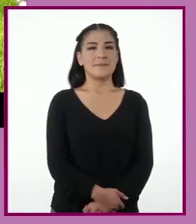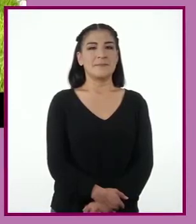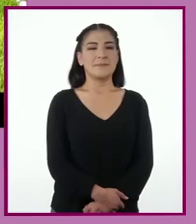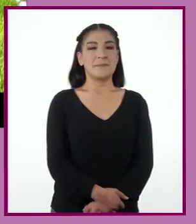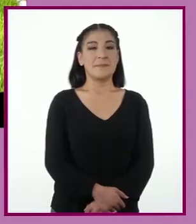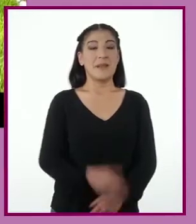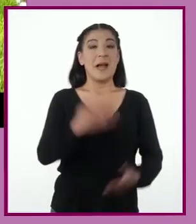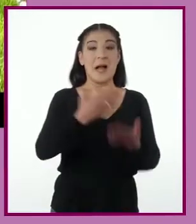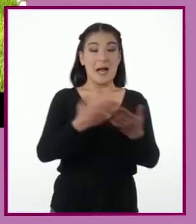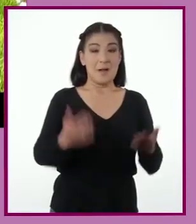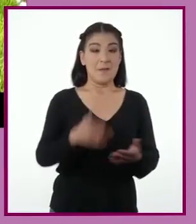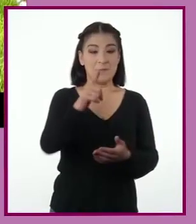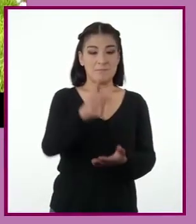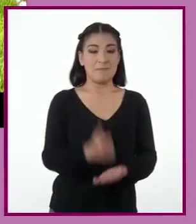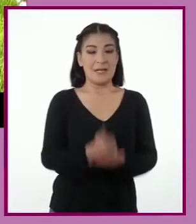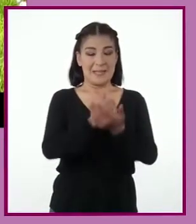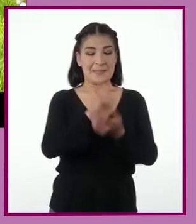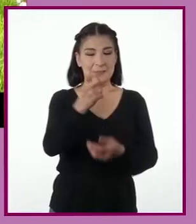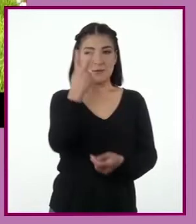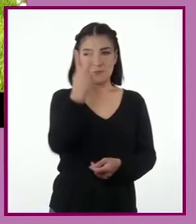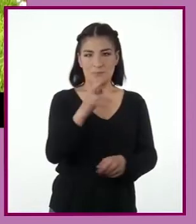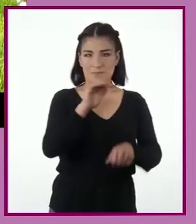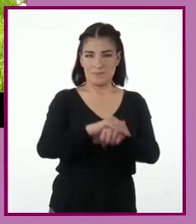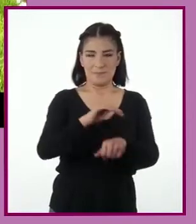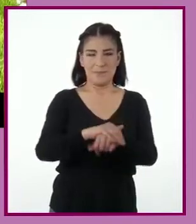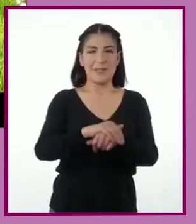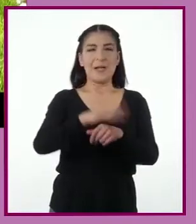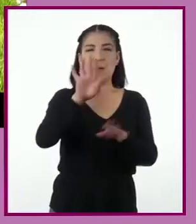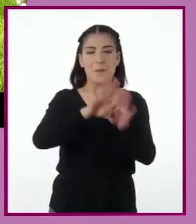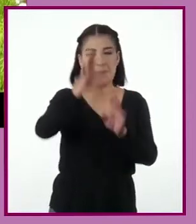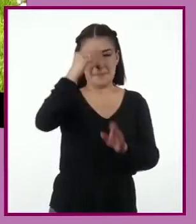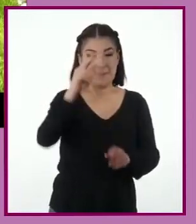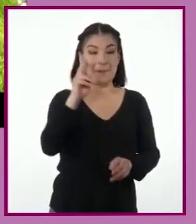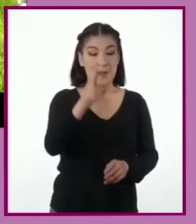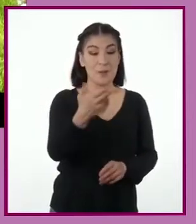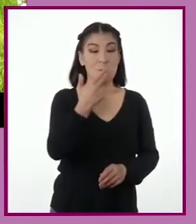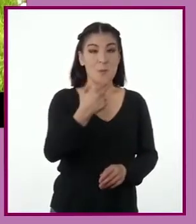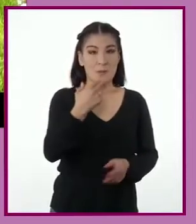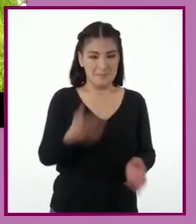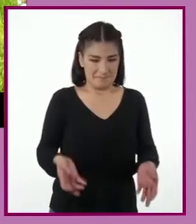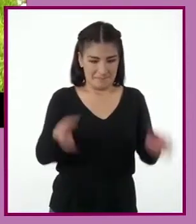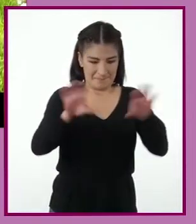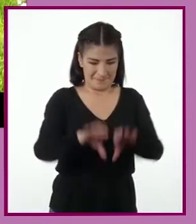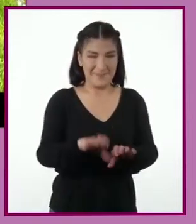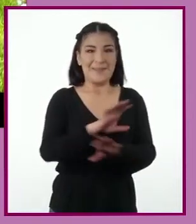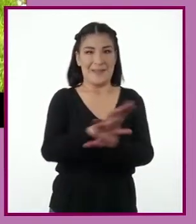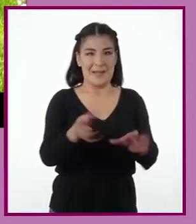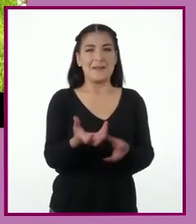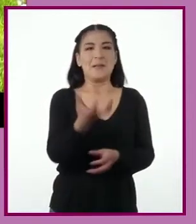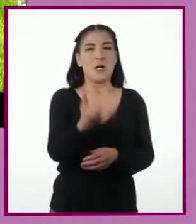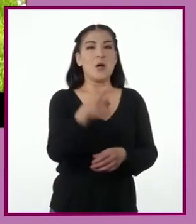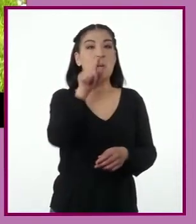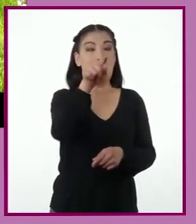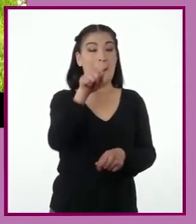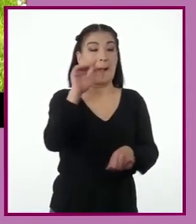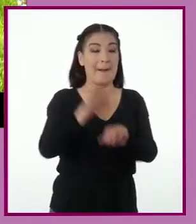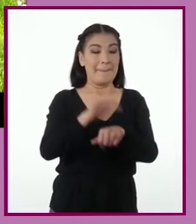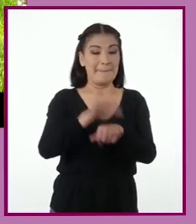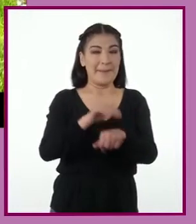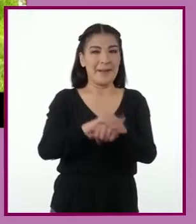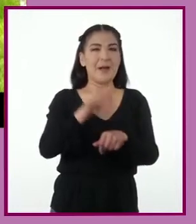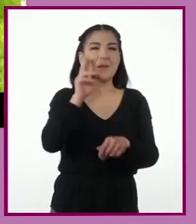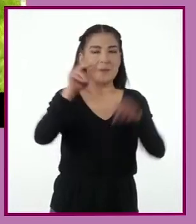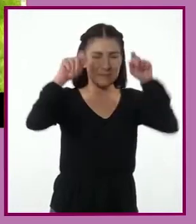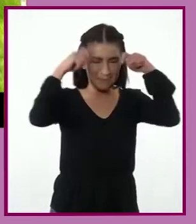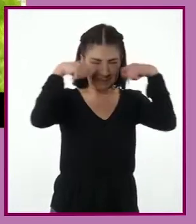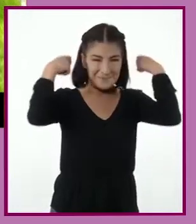Ahora, con ayuda de dos amigos, hagamos el siguiente experimento. Con los dulces, nuestra amiga tendrá que buscarlos en el piso. Si te das cuenta,